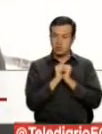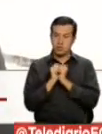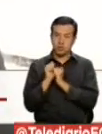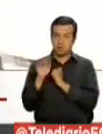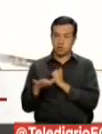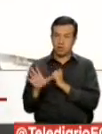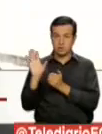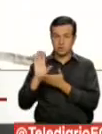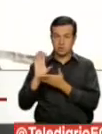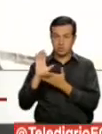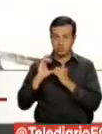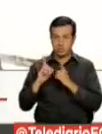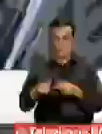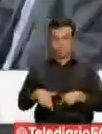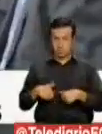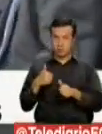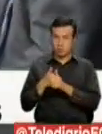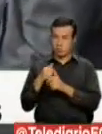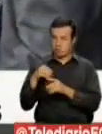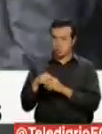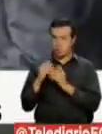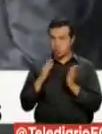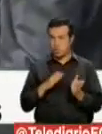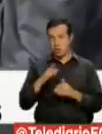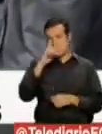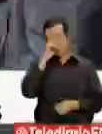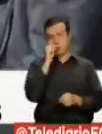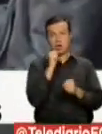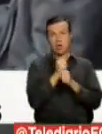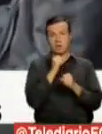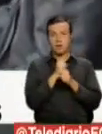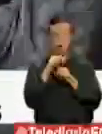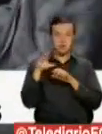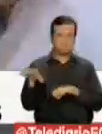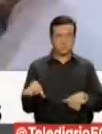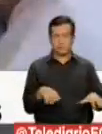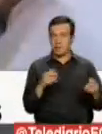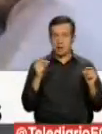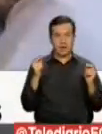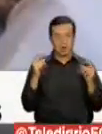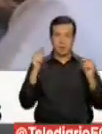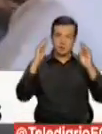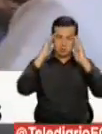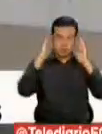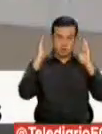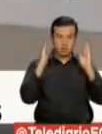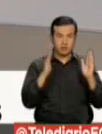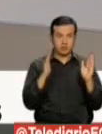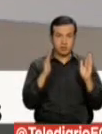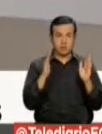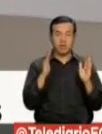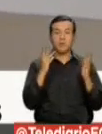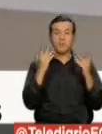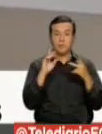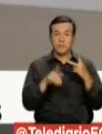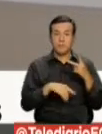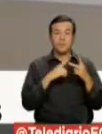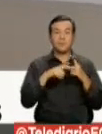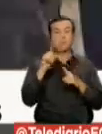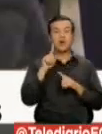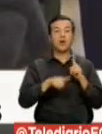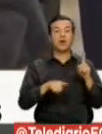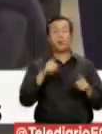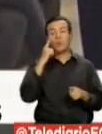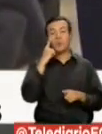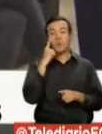el centro de salud más cercano. Un trabajo articulado que permitirá agilizar la atención médica, así como evitar demoras